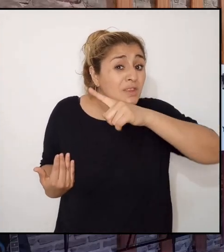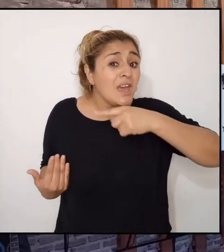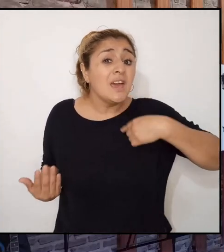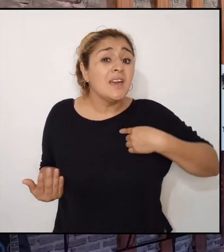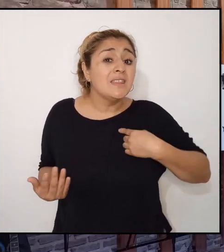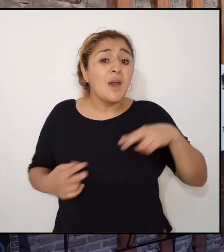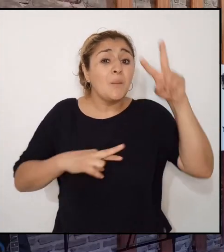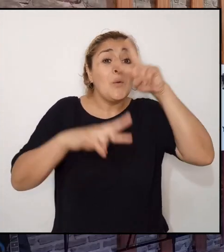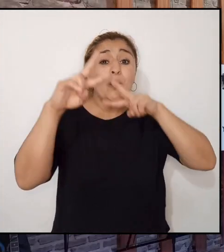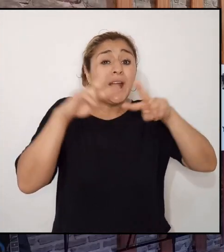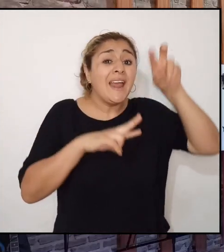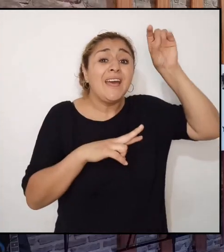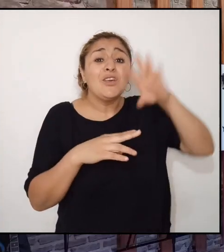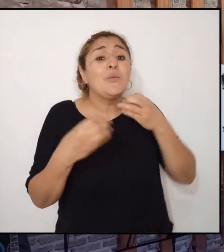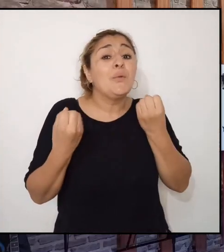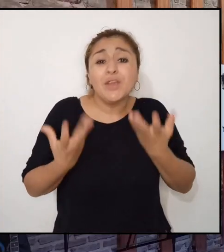amo.